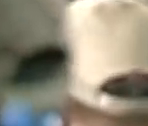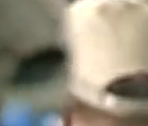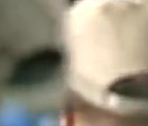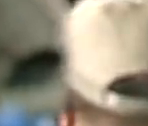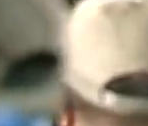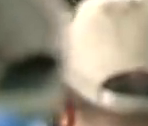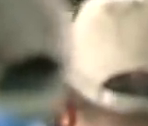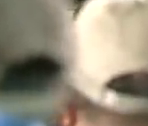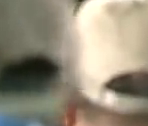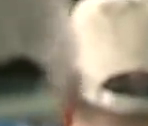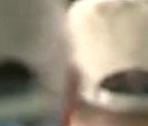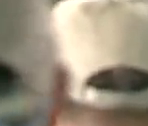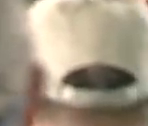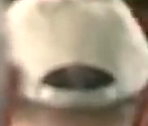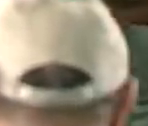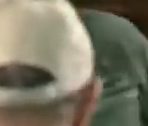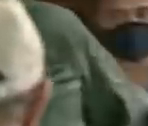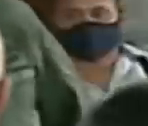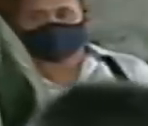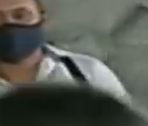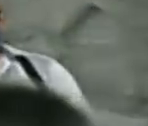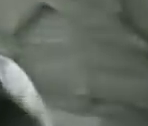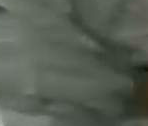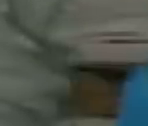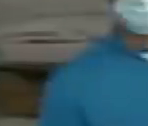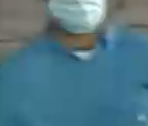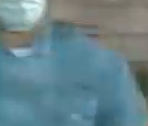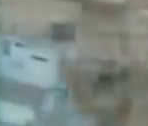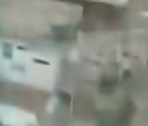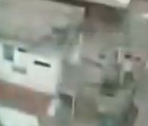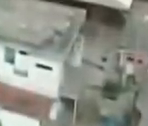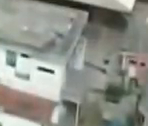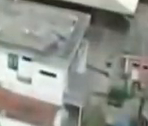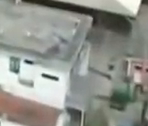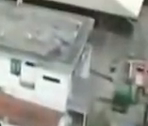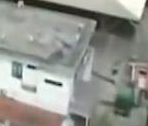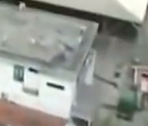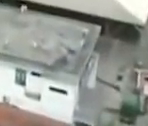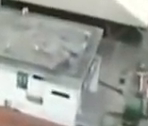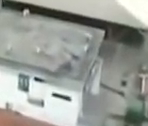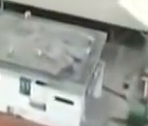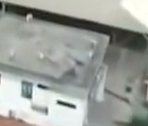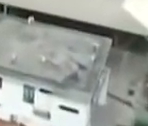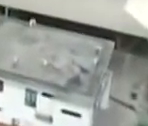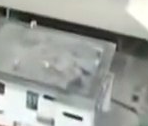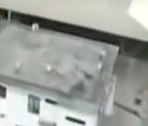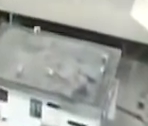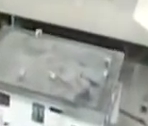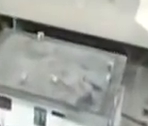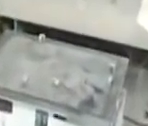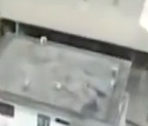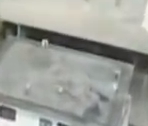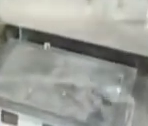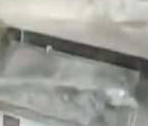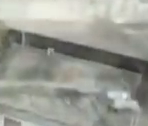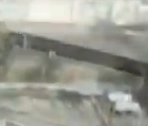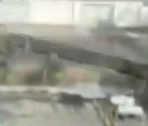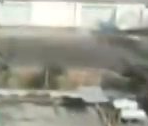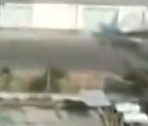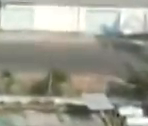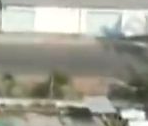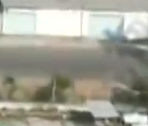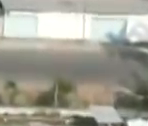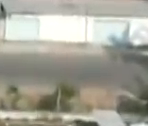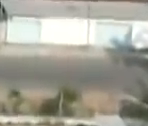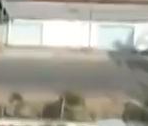República, Nicolás Maduro, el gobierno bolivariano por mantener y por también fortalecer esta economía real. Póngame